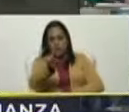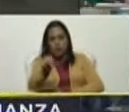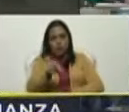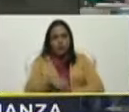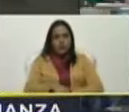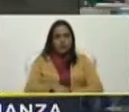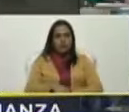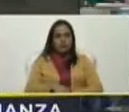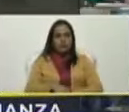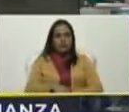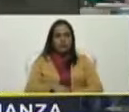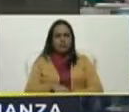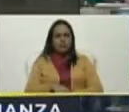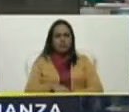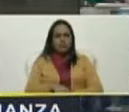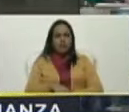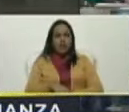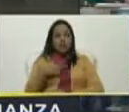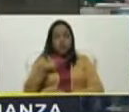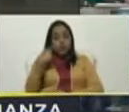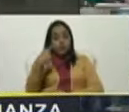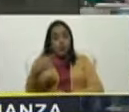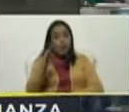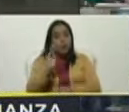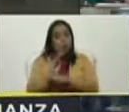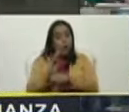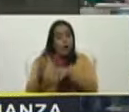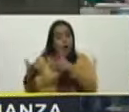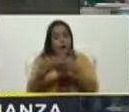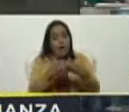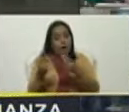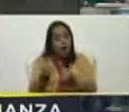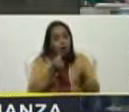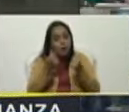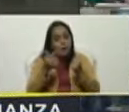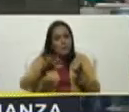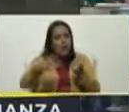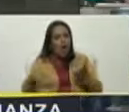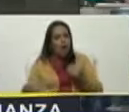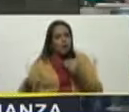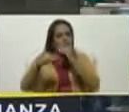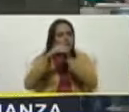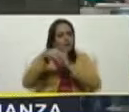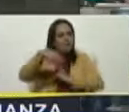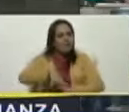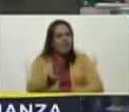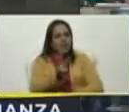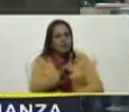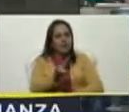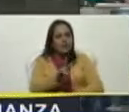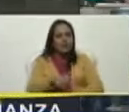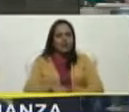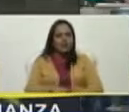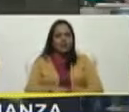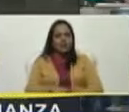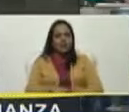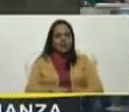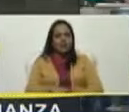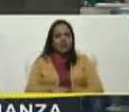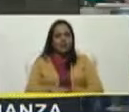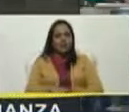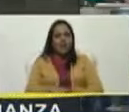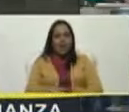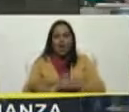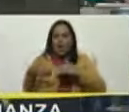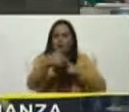decía, la guerra económica de Lucho se parece mucho a lo que nos han hecho a nosotros, difundir al pueblo,